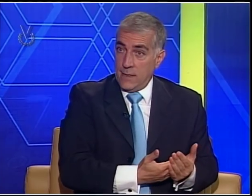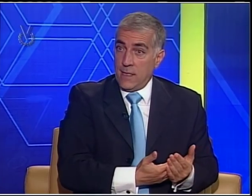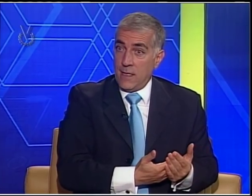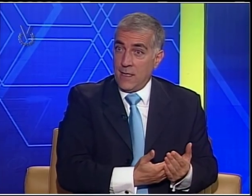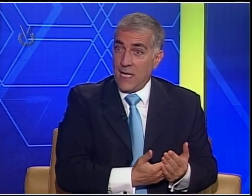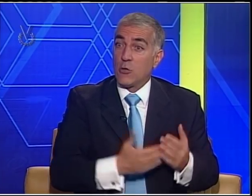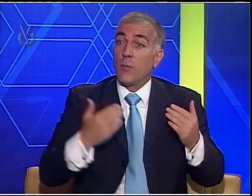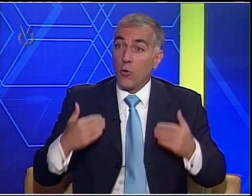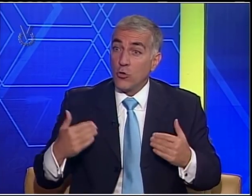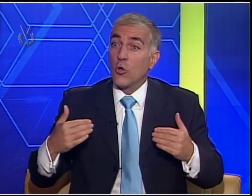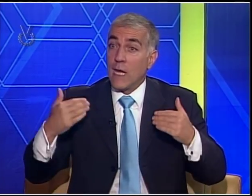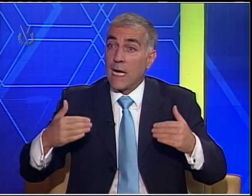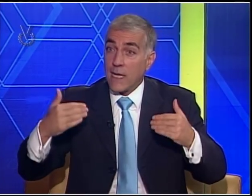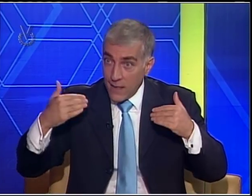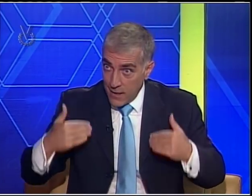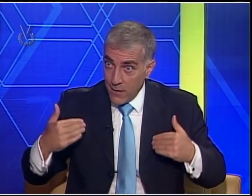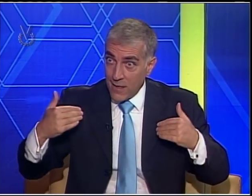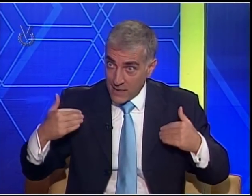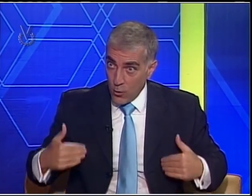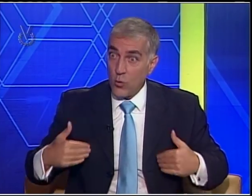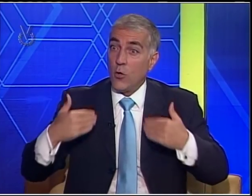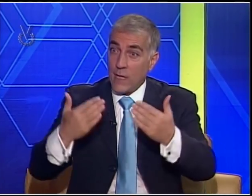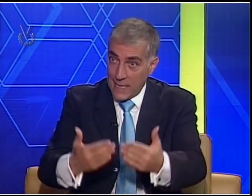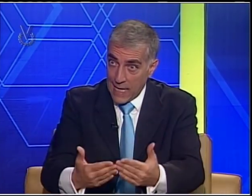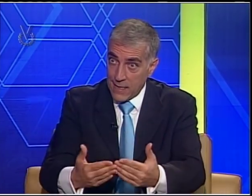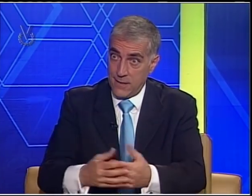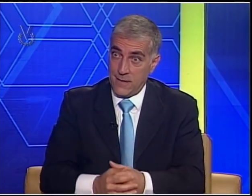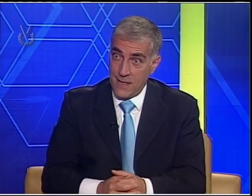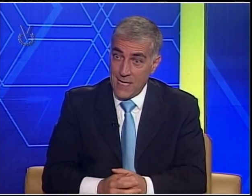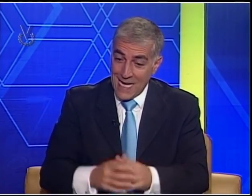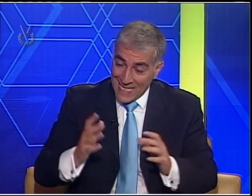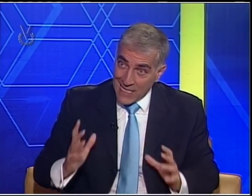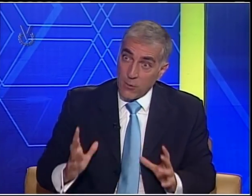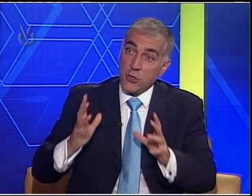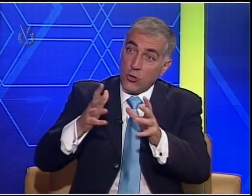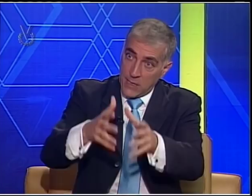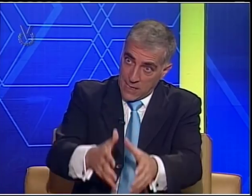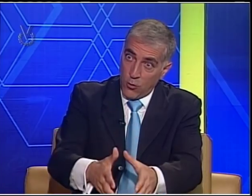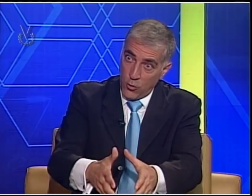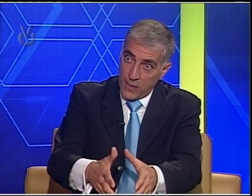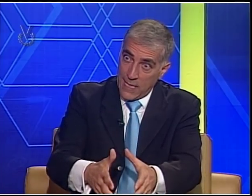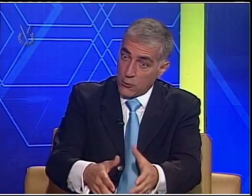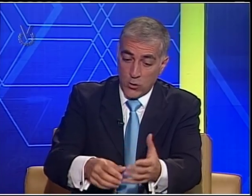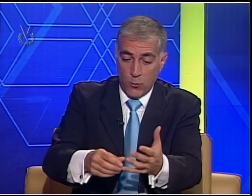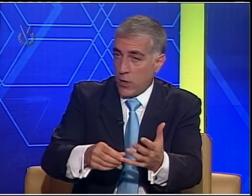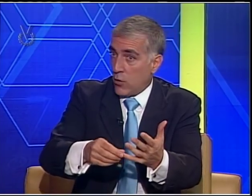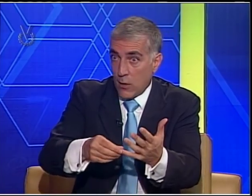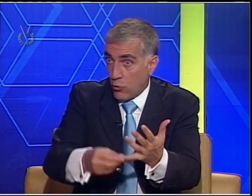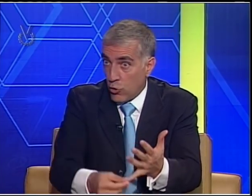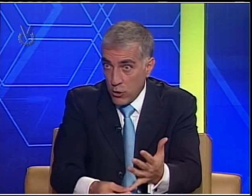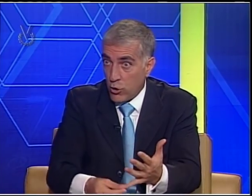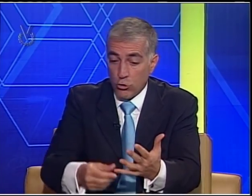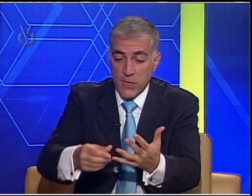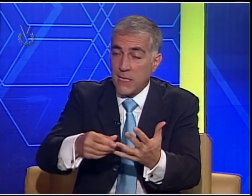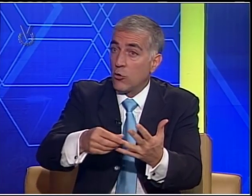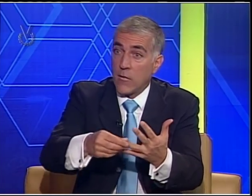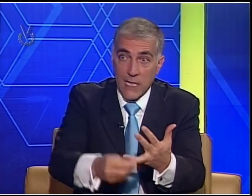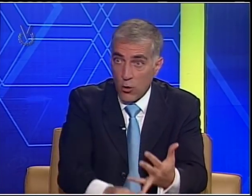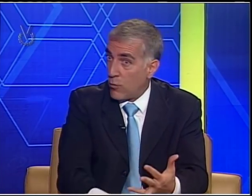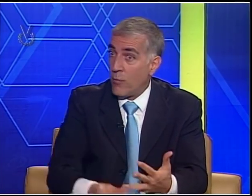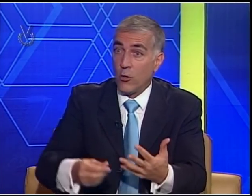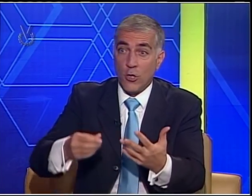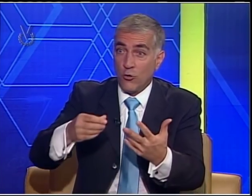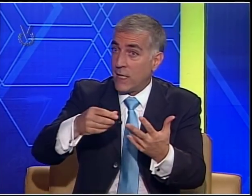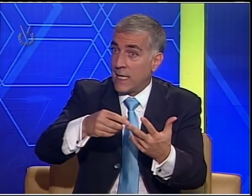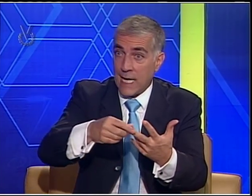ocurría antes, esto es producto de la guerra de Estados Unidos en Irak. La intervención de Estados Unidos en Irak, donde murieron algunos niños inocentes, donde